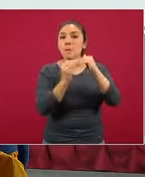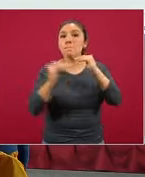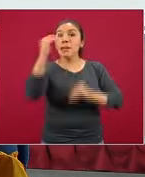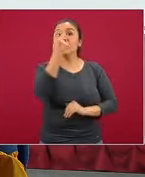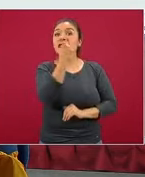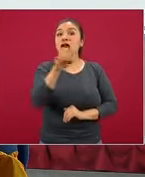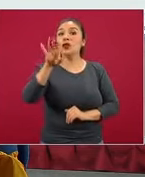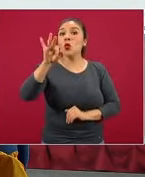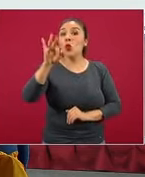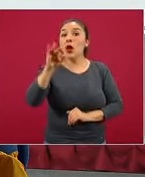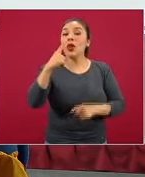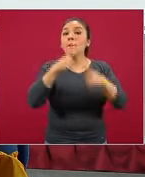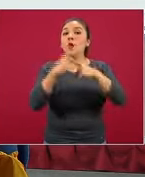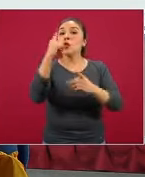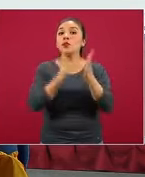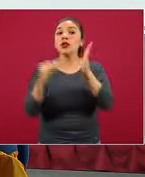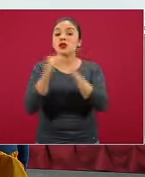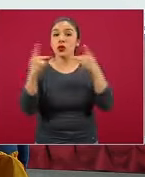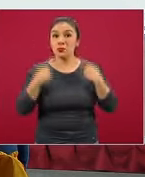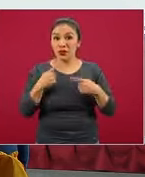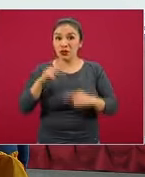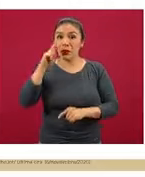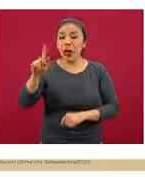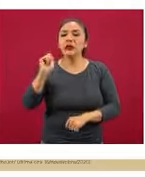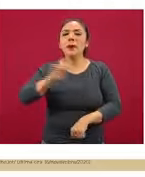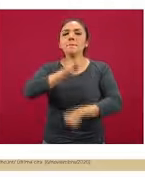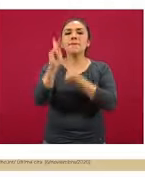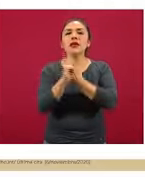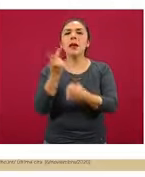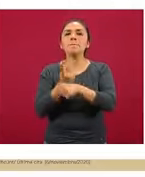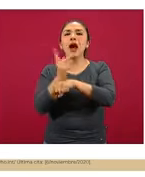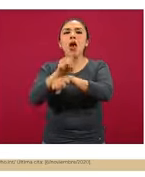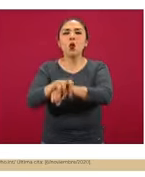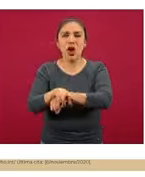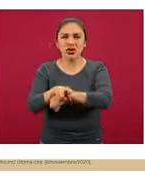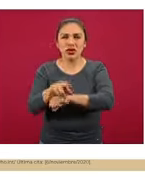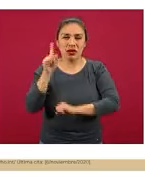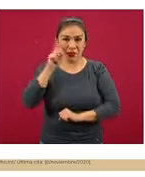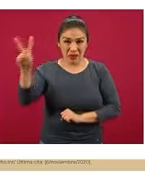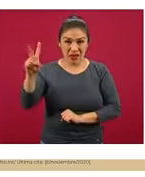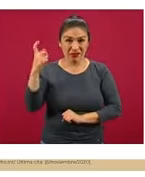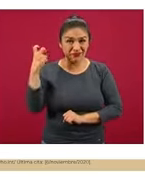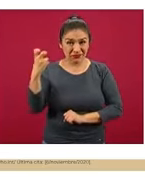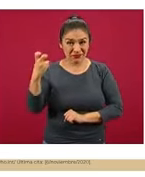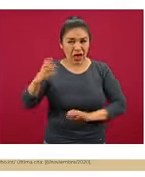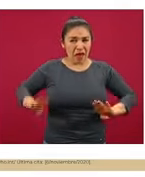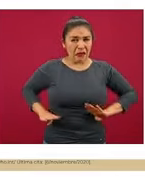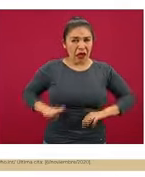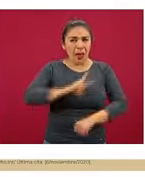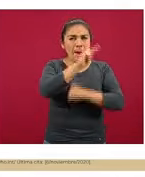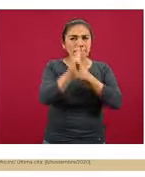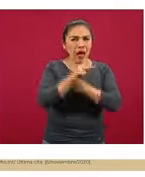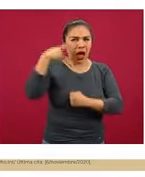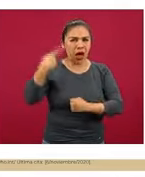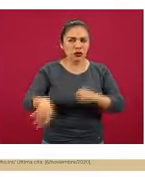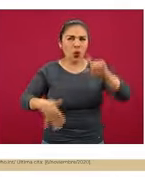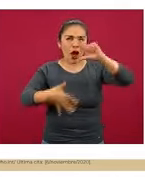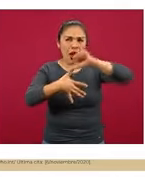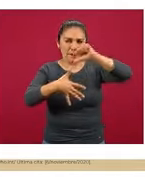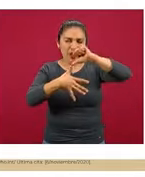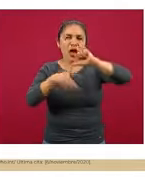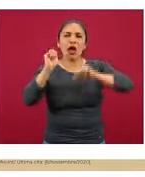diarios confirmados por millón. Y aquí tenemos a Paraguay. Si recuerdan, Paraguay se había caracterizado por mucho tiempo dentro de los países de América del Sur